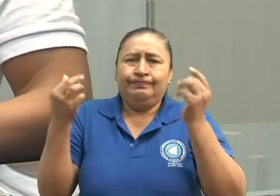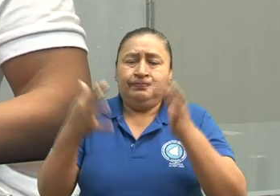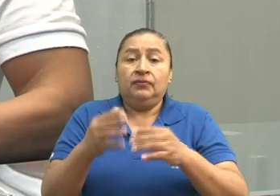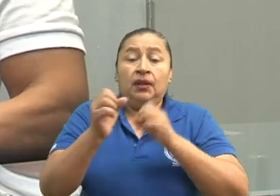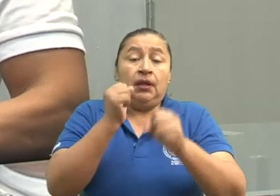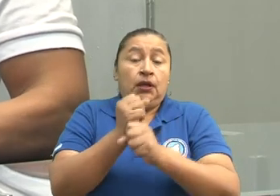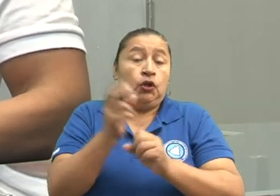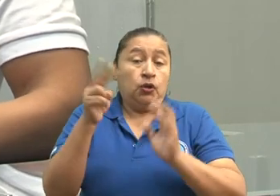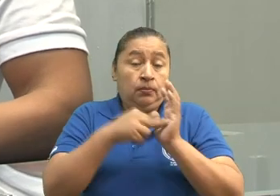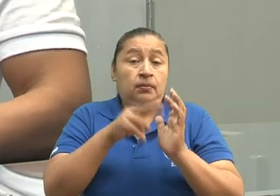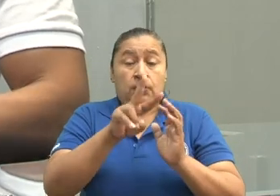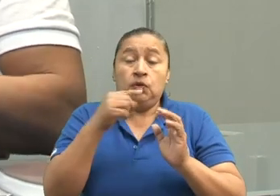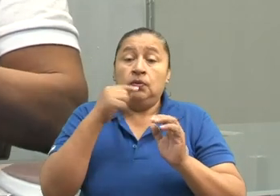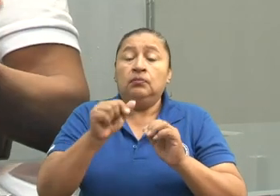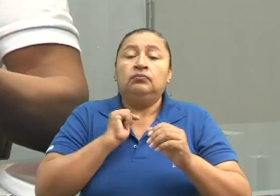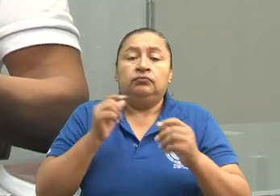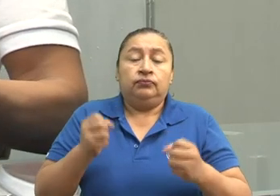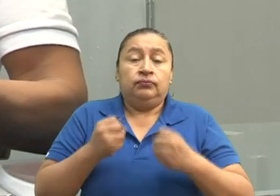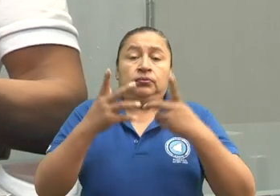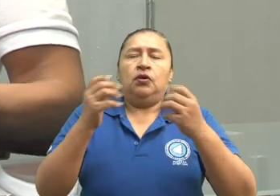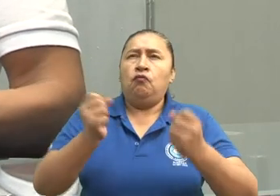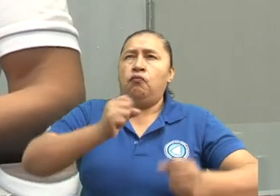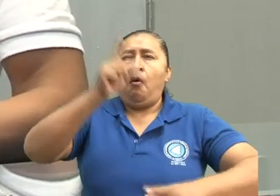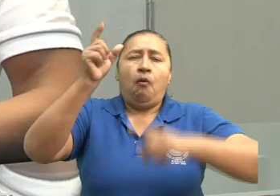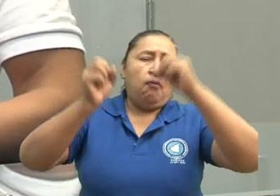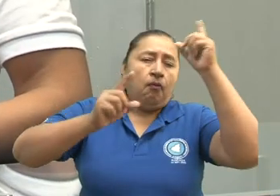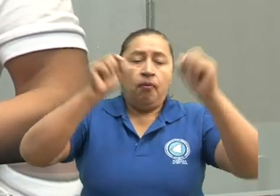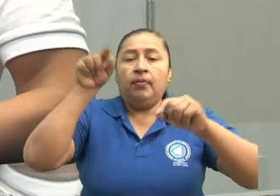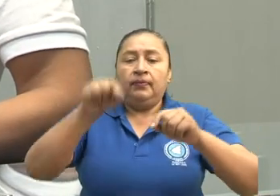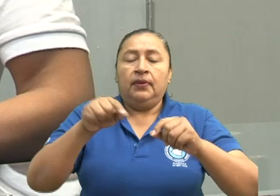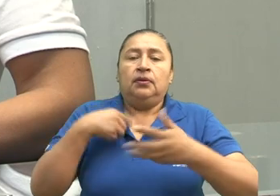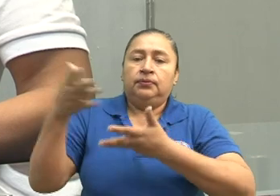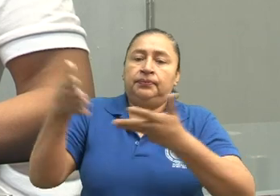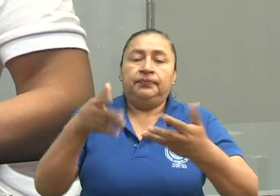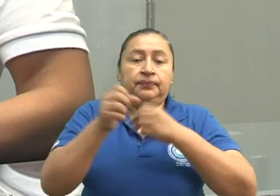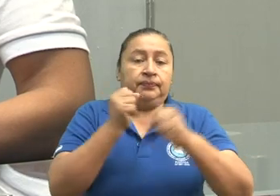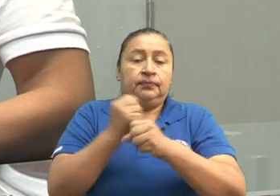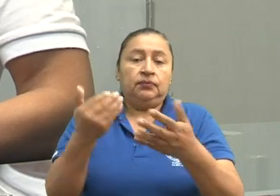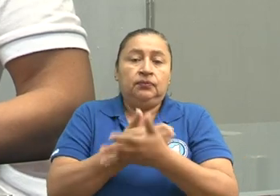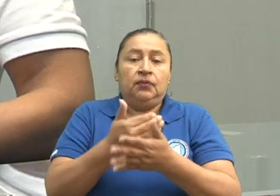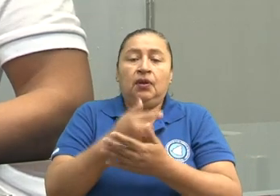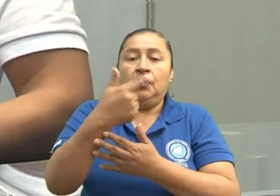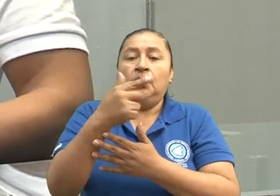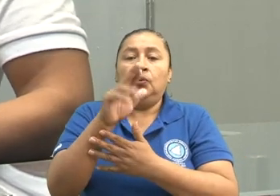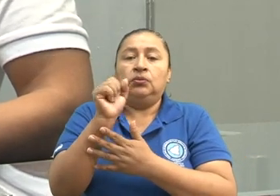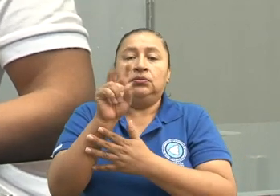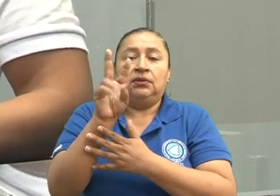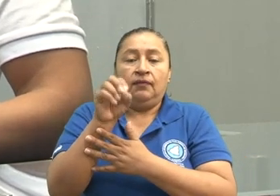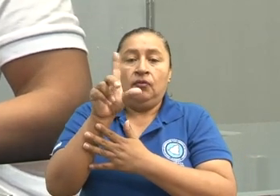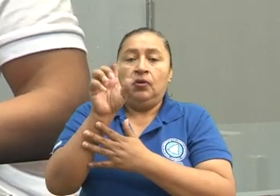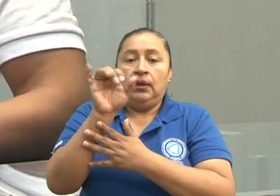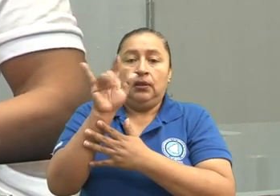con una gran fiesta que es tradicional. Juegos artificiales, y esta vez le tocó recibir el año nuevo a Gustavo Leitón para animar